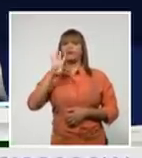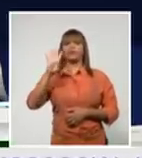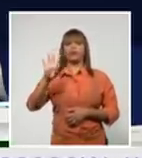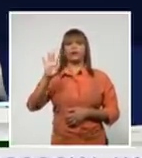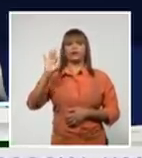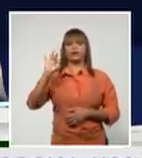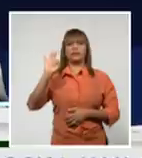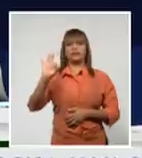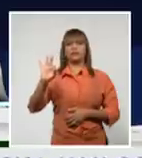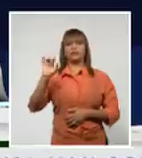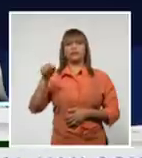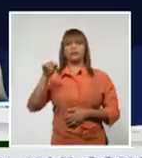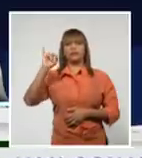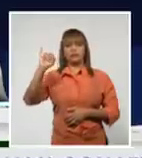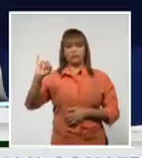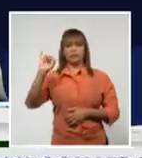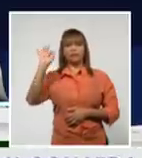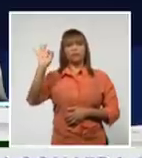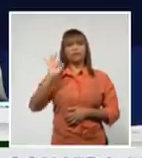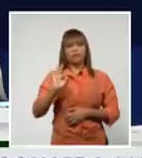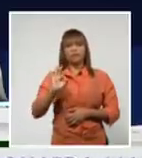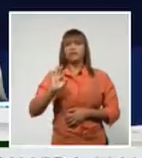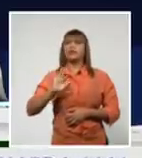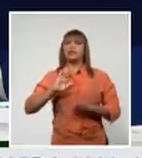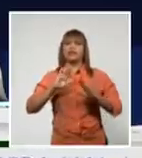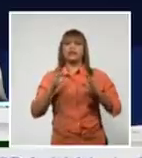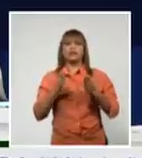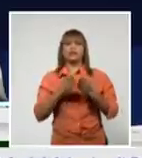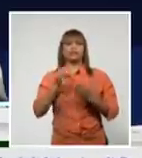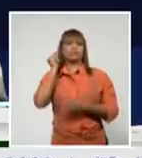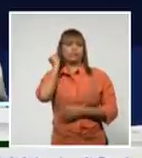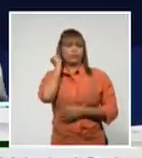48,6 pues son del sexo femenino.